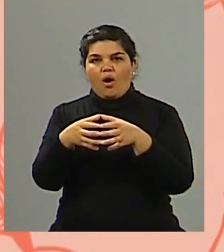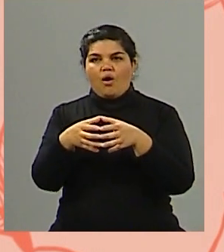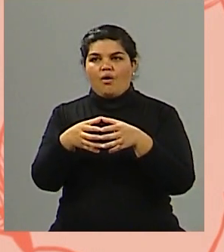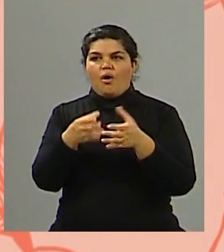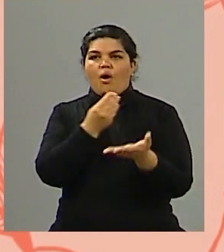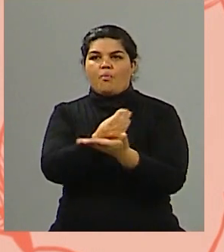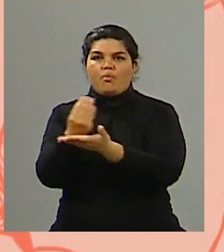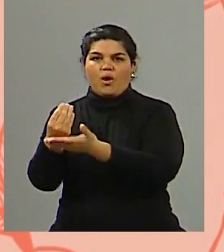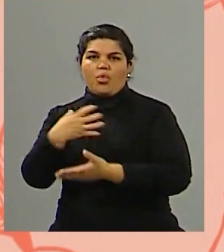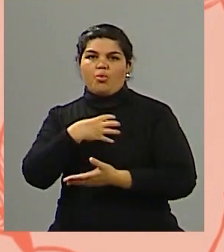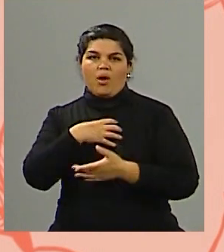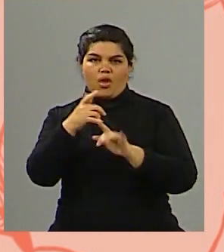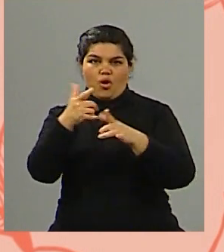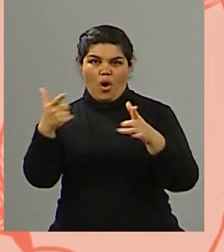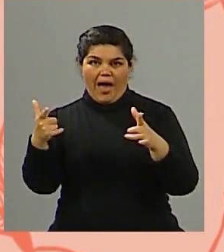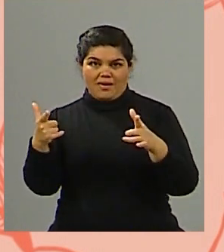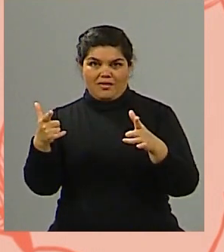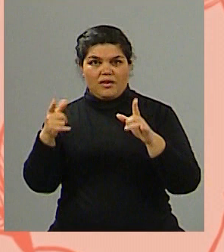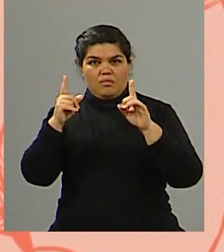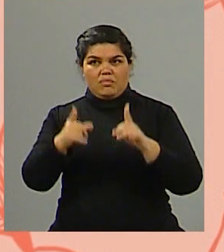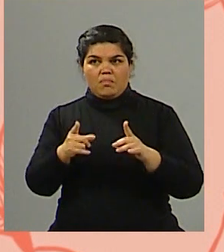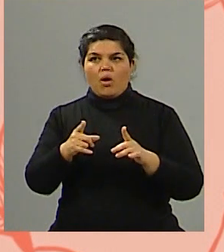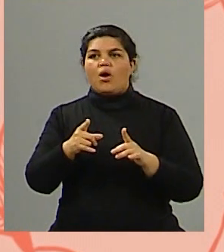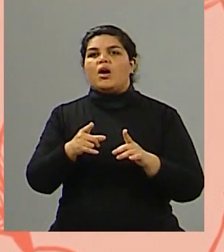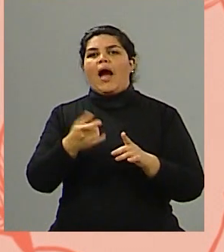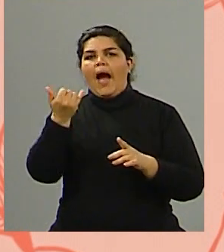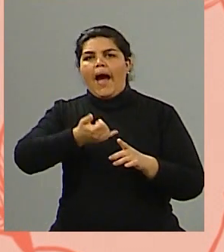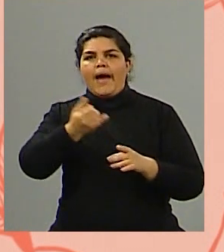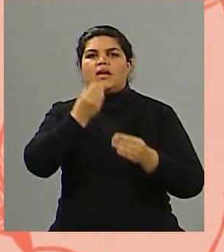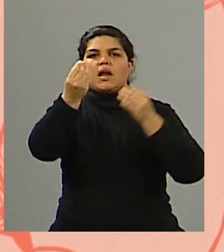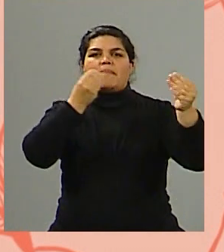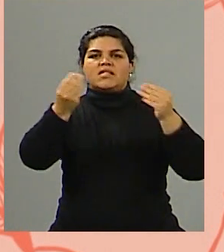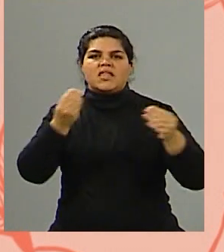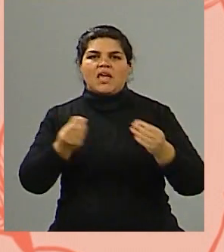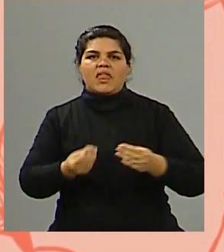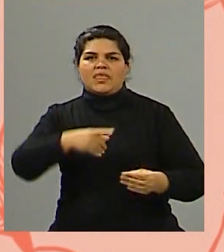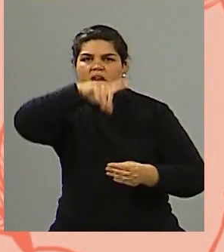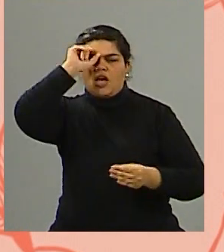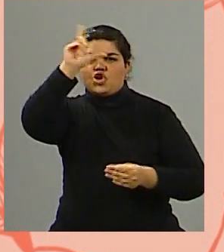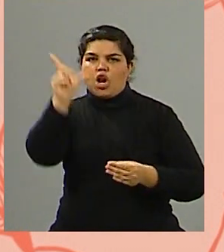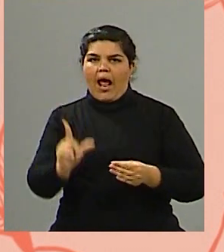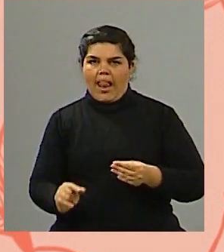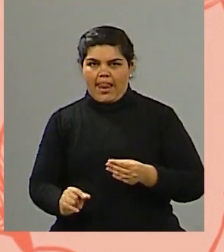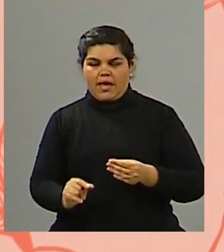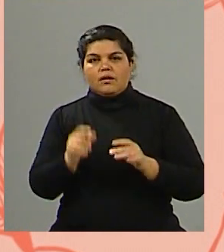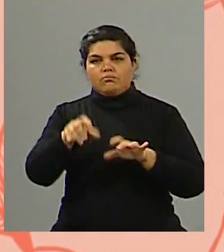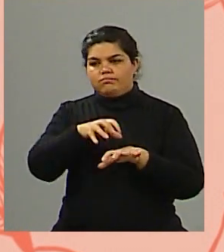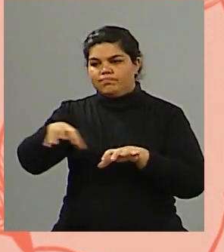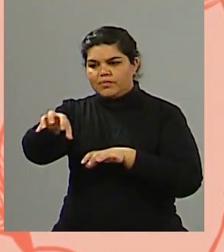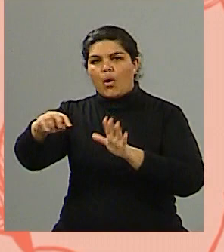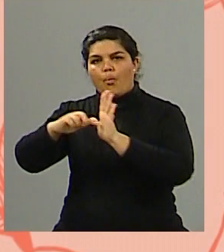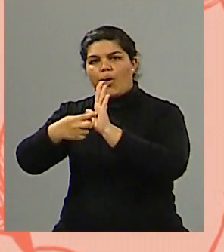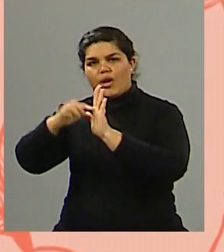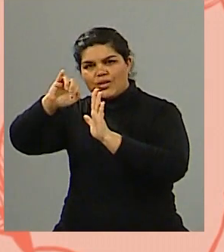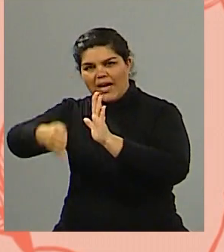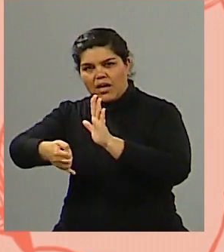por asociaciones de diferentes puntos del país. Bien, o sea, una Sí, yo estoy comunidad en Buenos Aires, nacional. pero hay organizaciones que